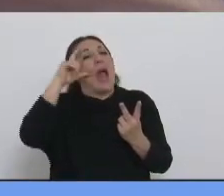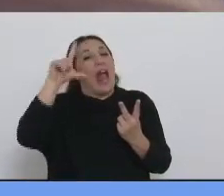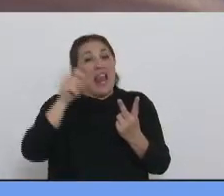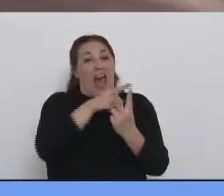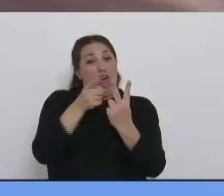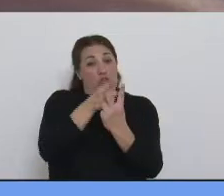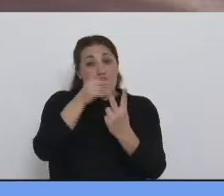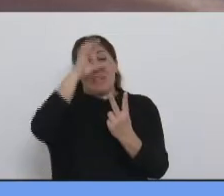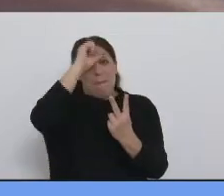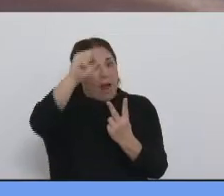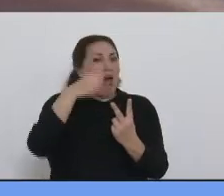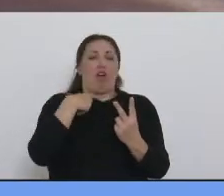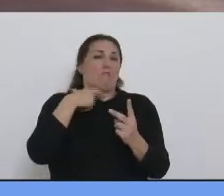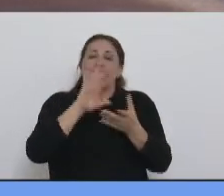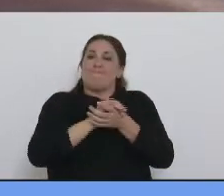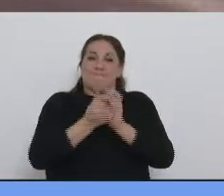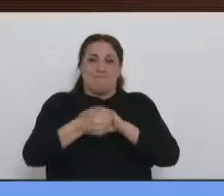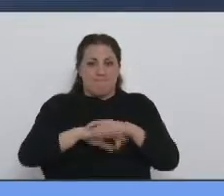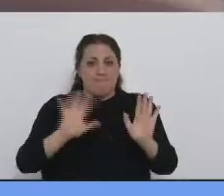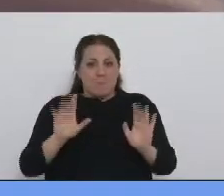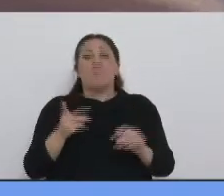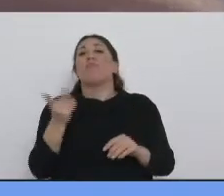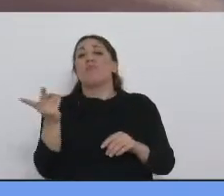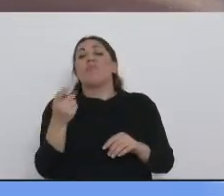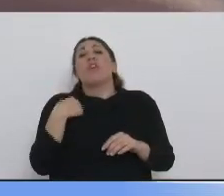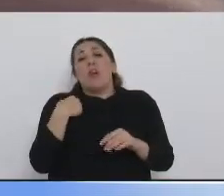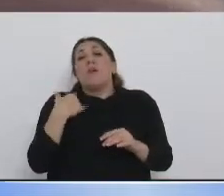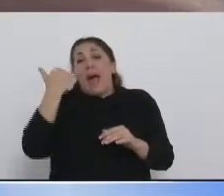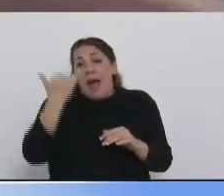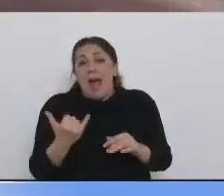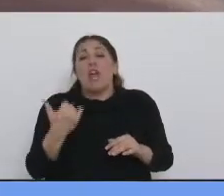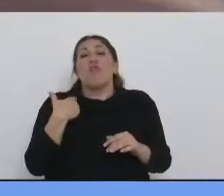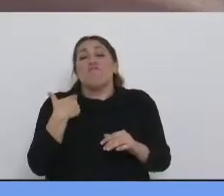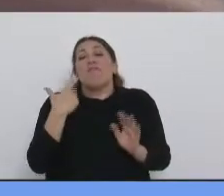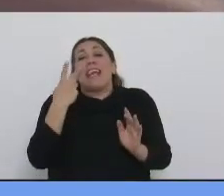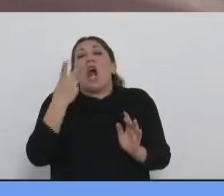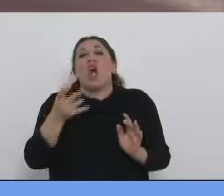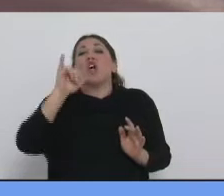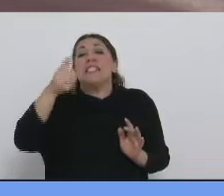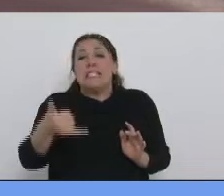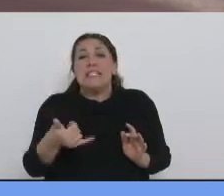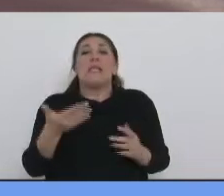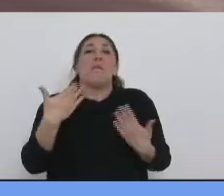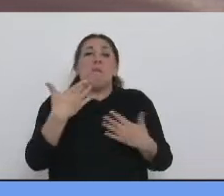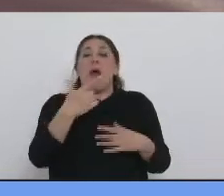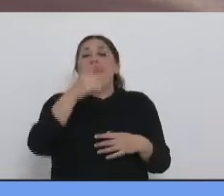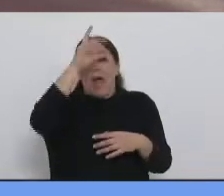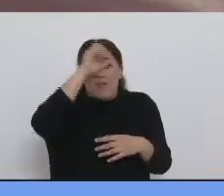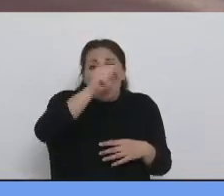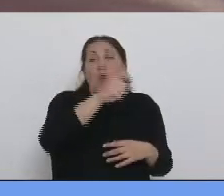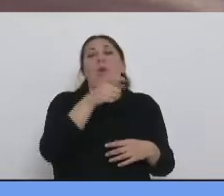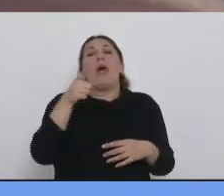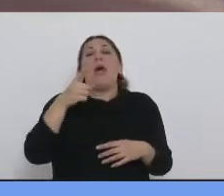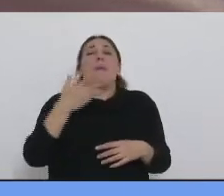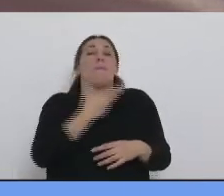reconocemos la facultad constitucional de enviar embajadores la facultad del poder ejecutivo